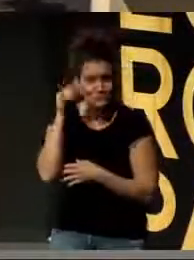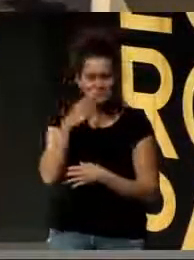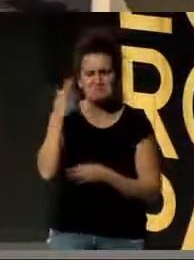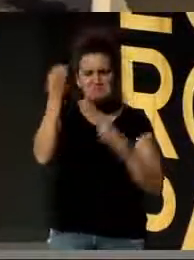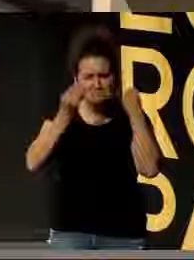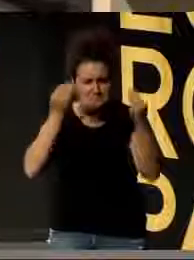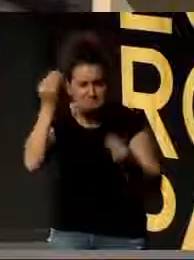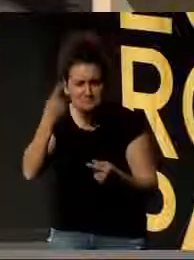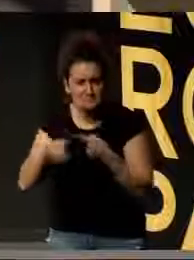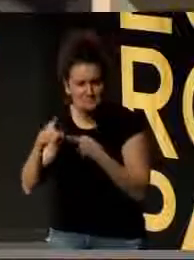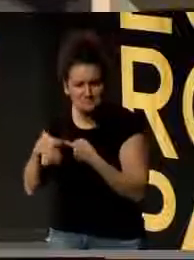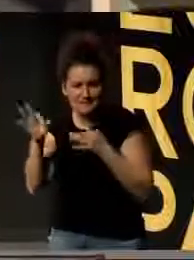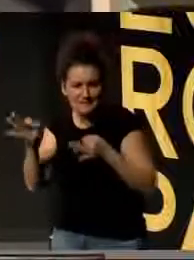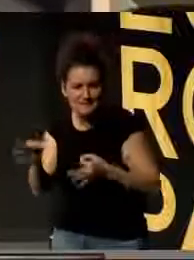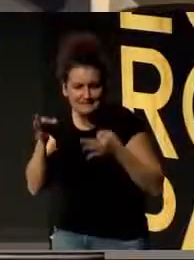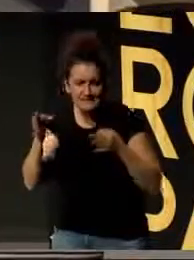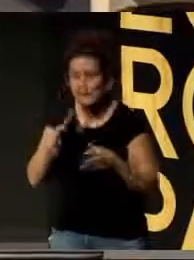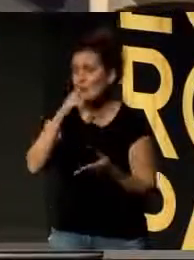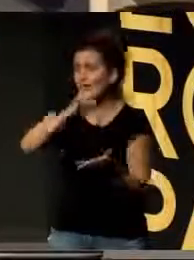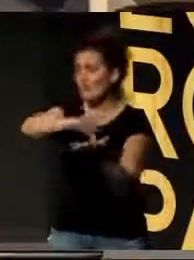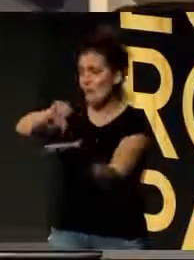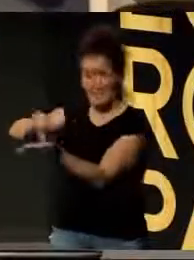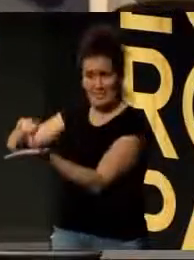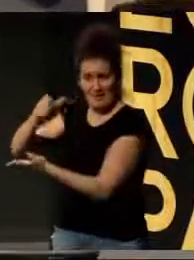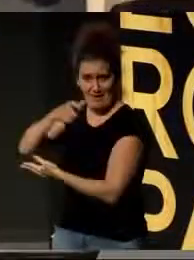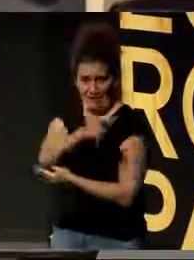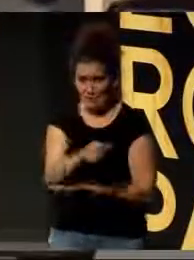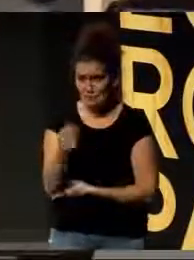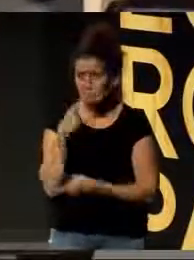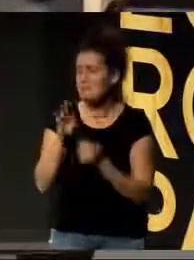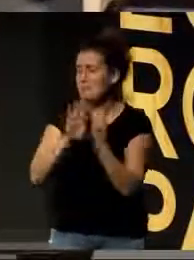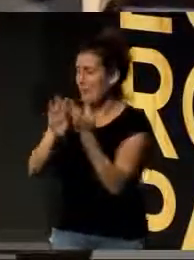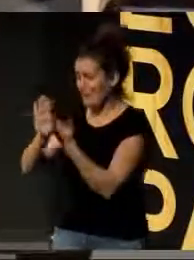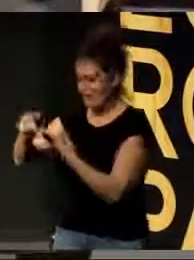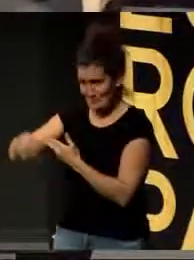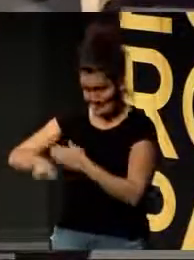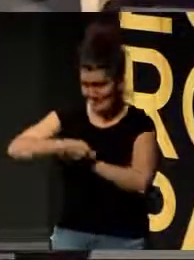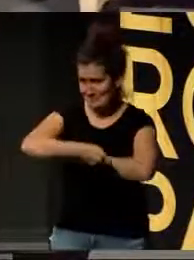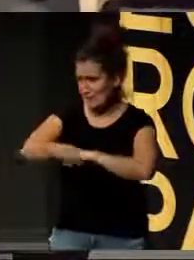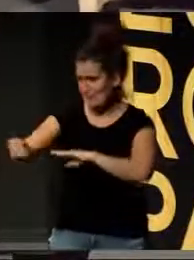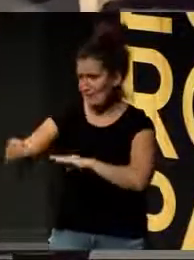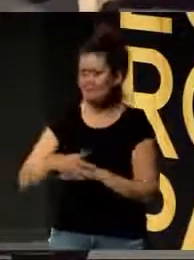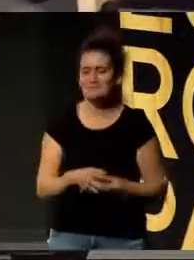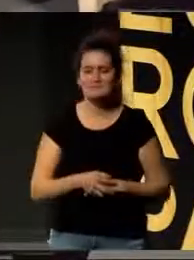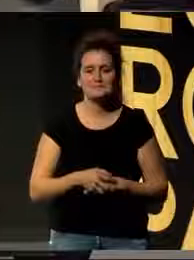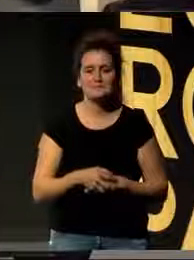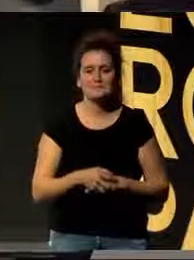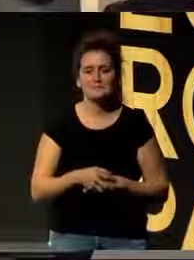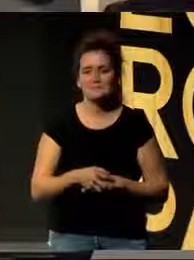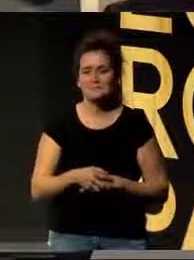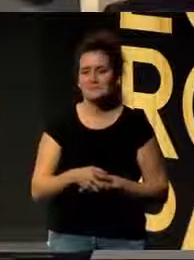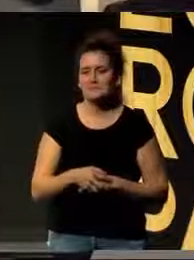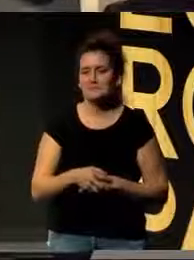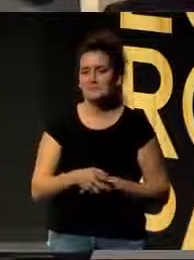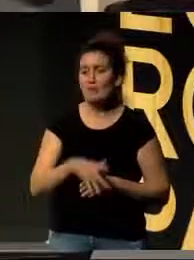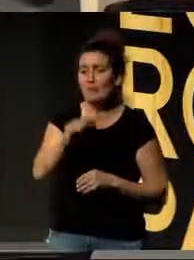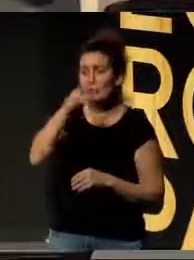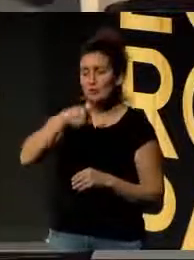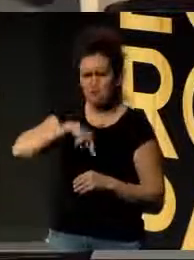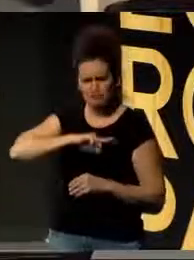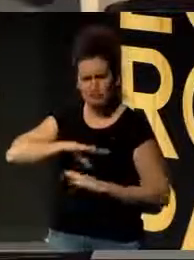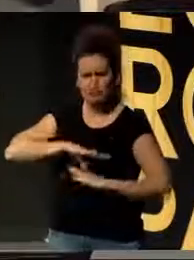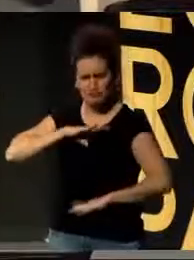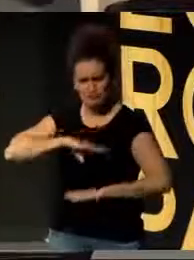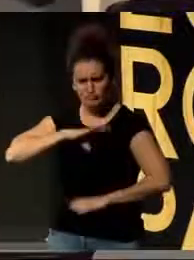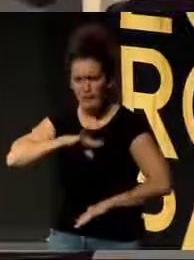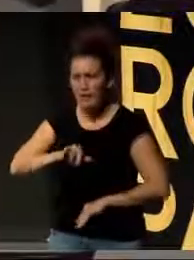estas cosas porque somos ciudadanos, ciudadanas, vecinos y vecinas de Vitoria-Gasteiz. Porque somos capaces